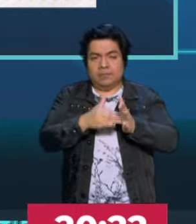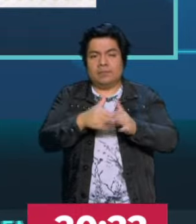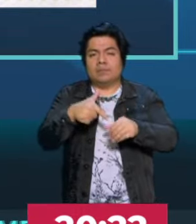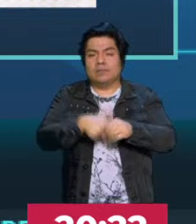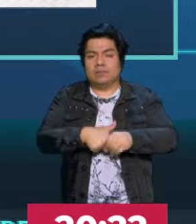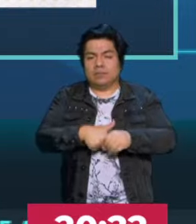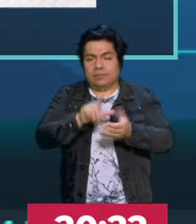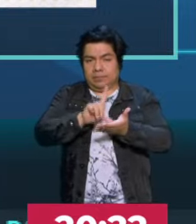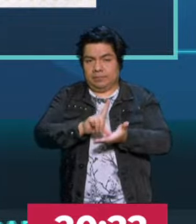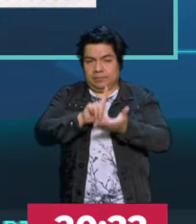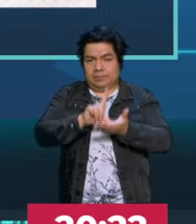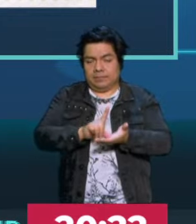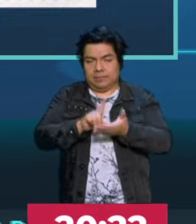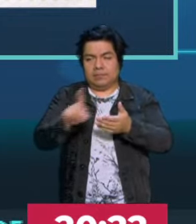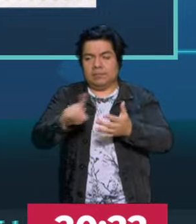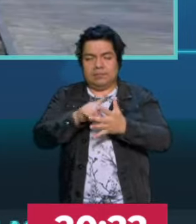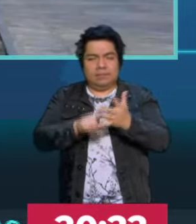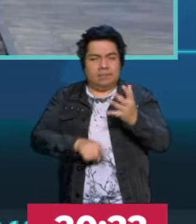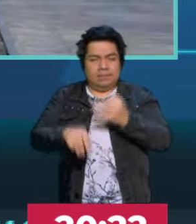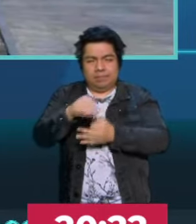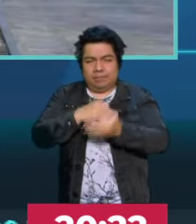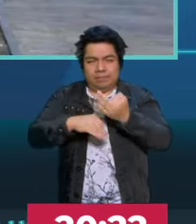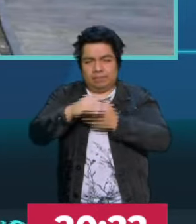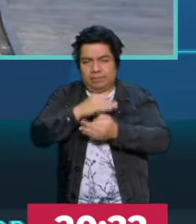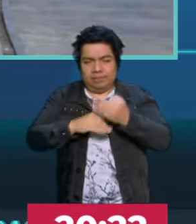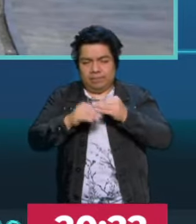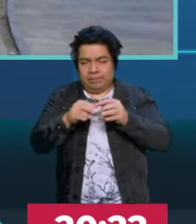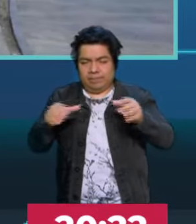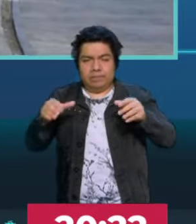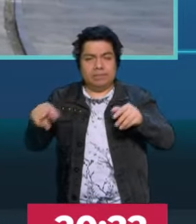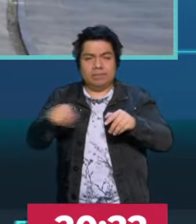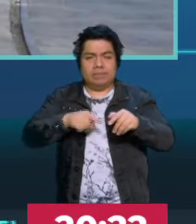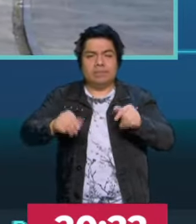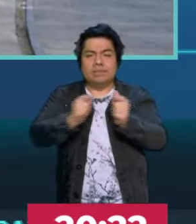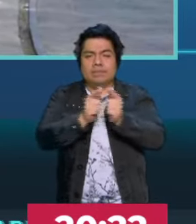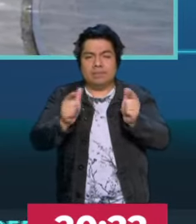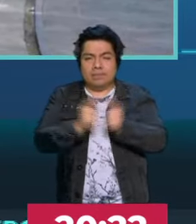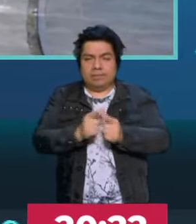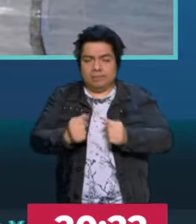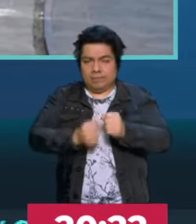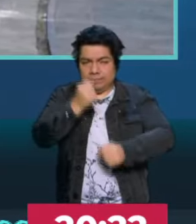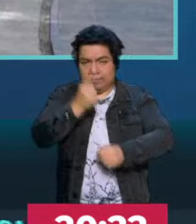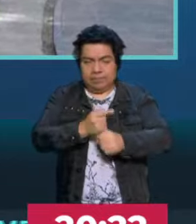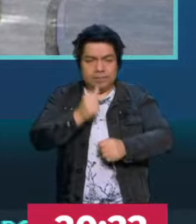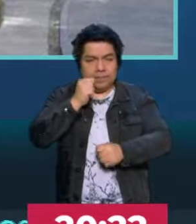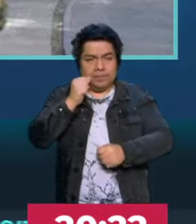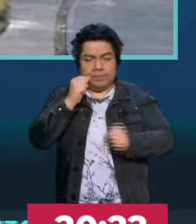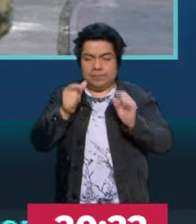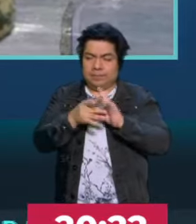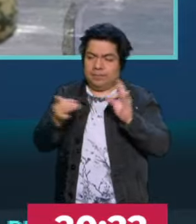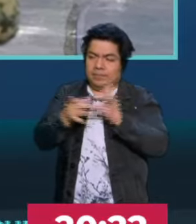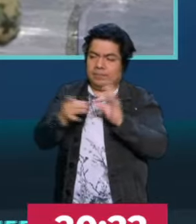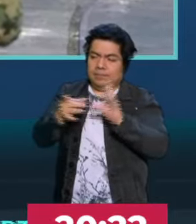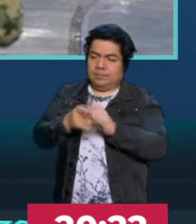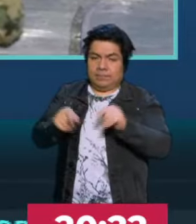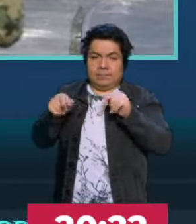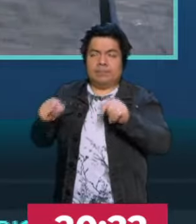de combustible y toda esta estructura que detalló el Gabinete de Seguridad el día de ayer, que operaba